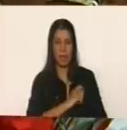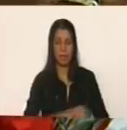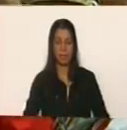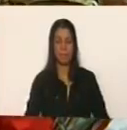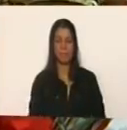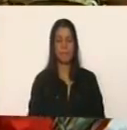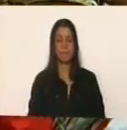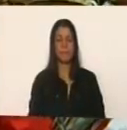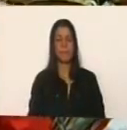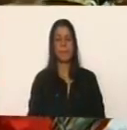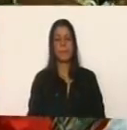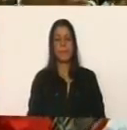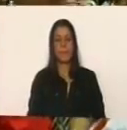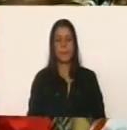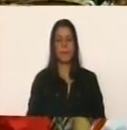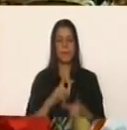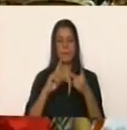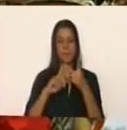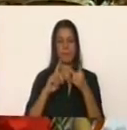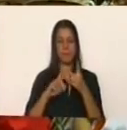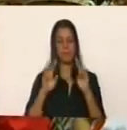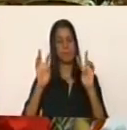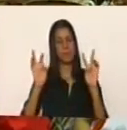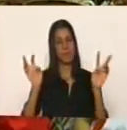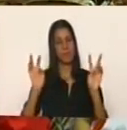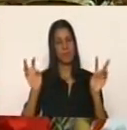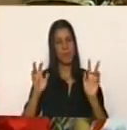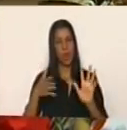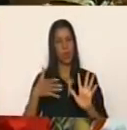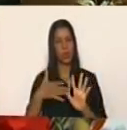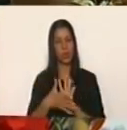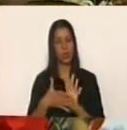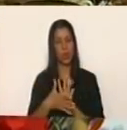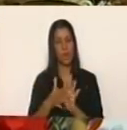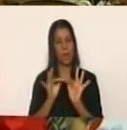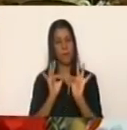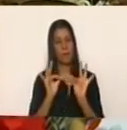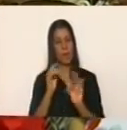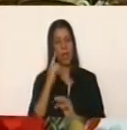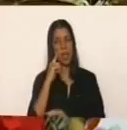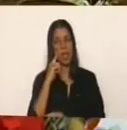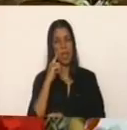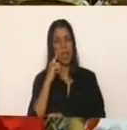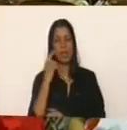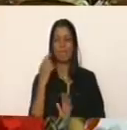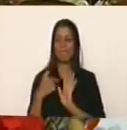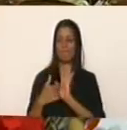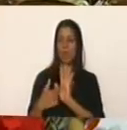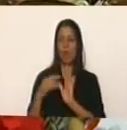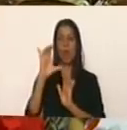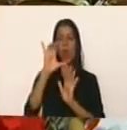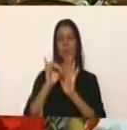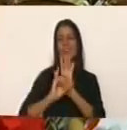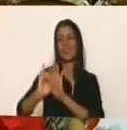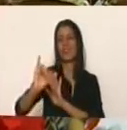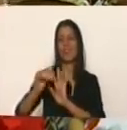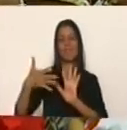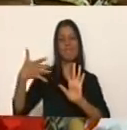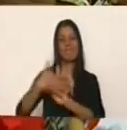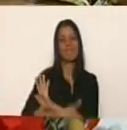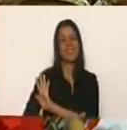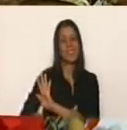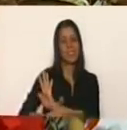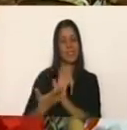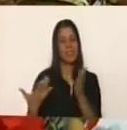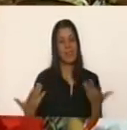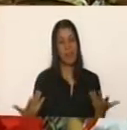La segunda consideración sobre la naturaleza de la Asamblea Nacional Constituyente